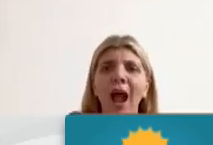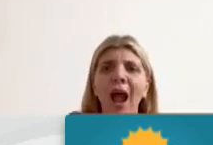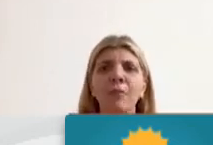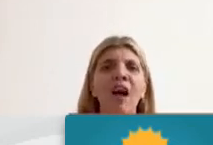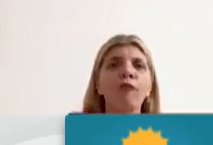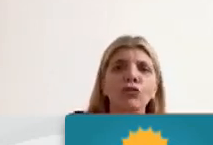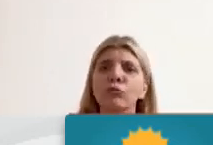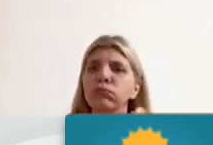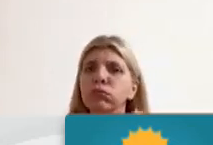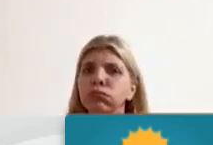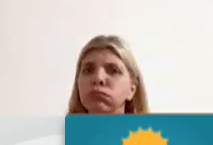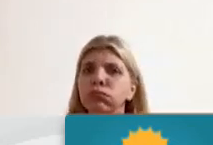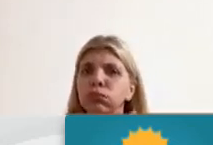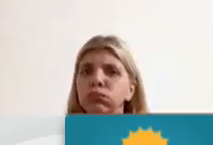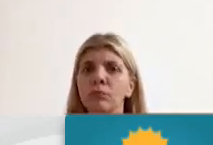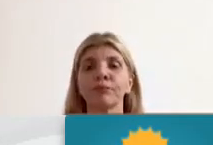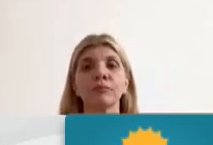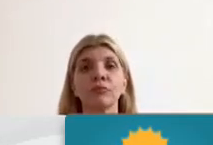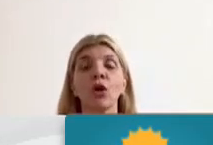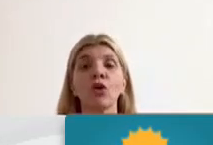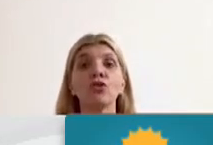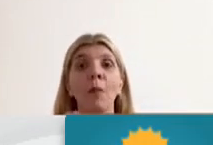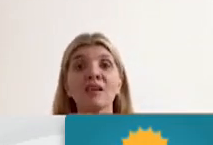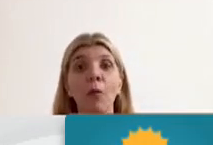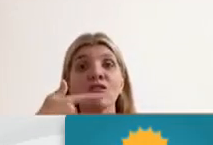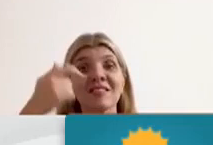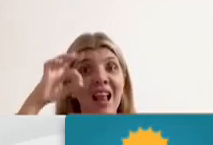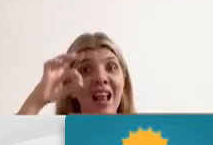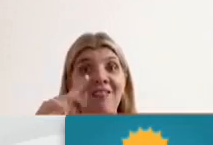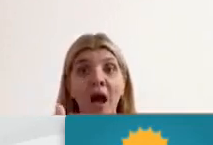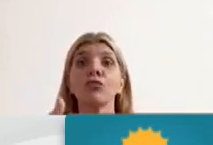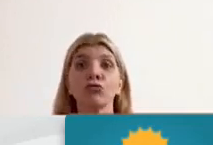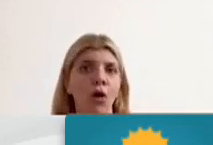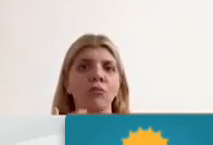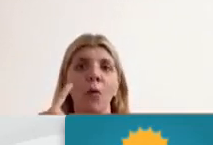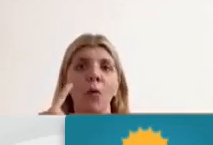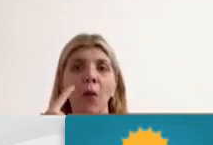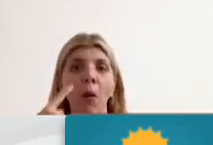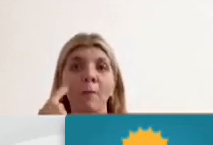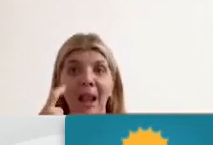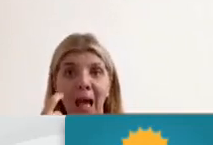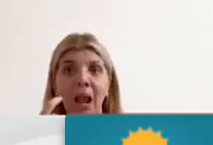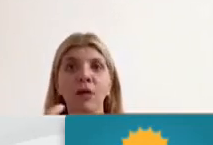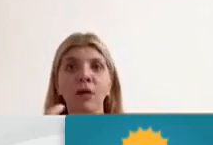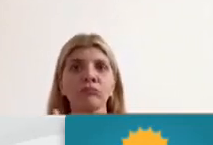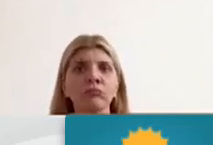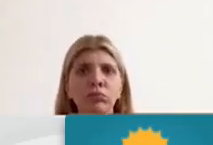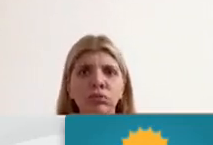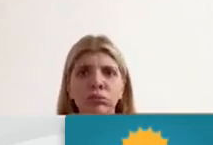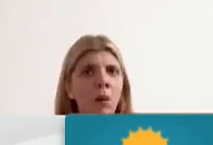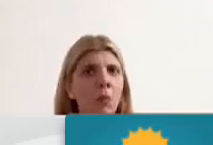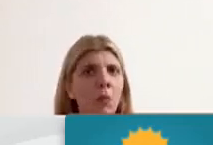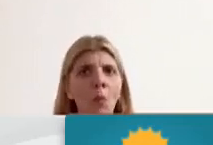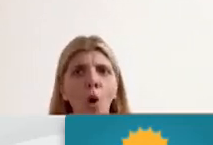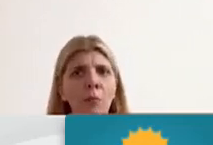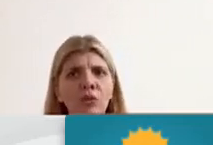Discapacidad lanzó una convocatoria para que estudiantes secundarios puedan acceder. Y bueno, a partir de ahí creo que comenzó a